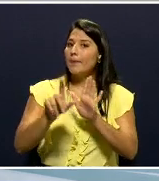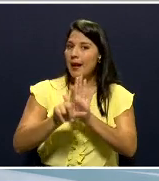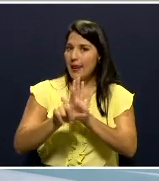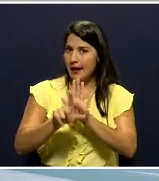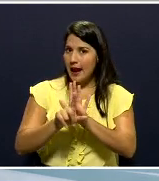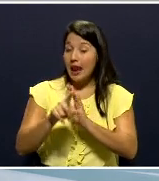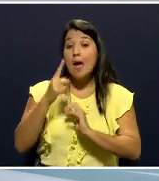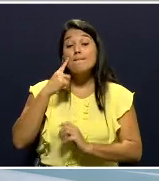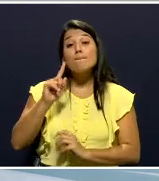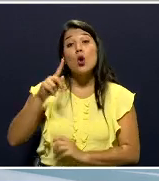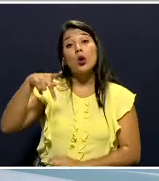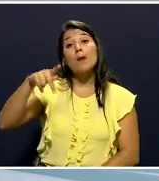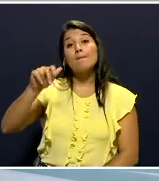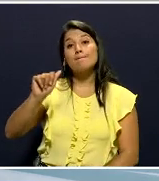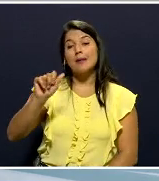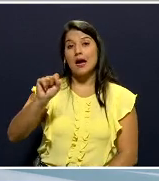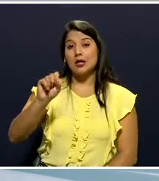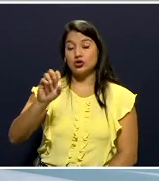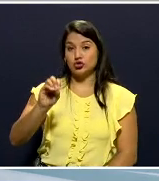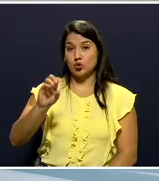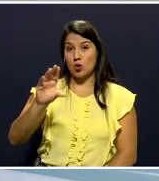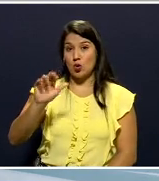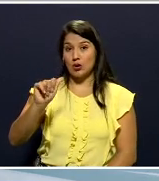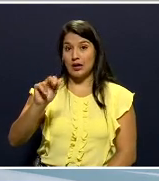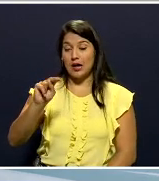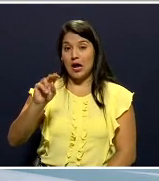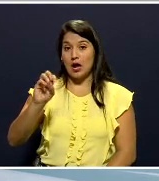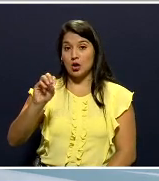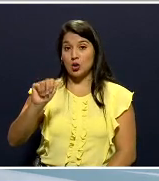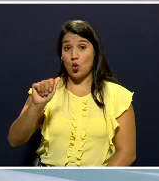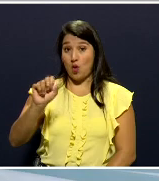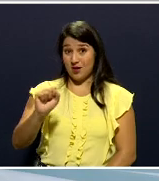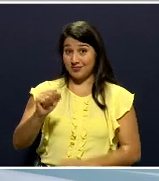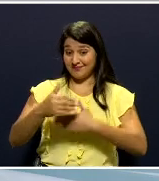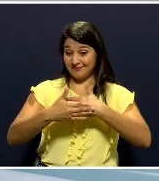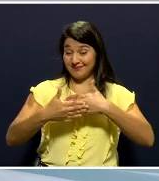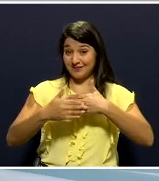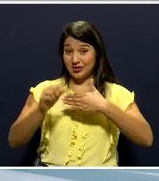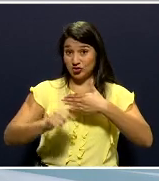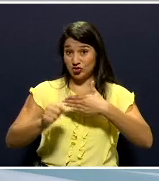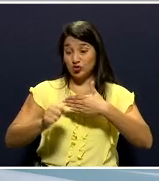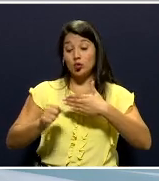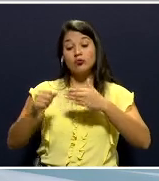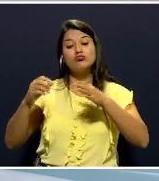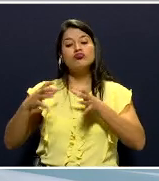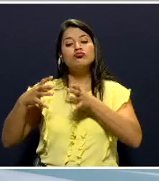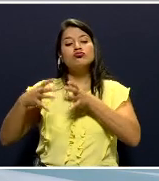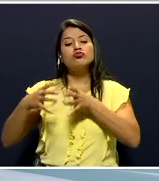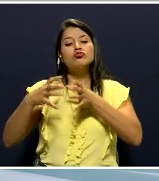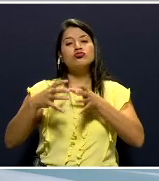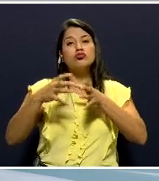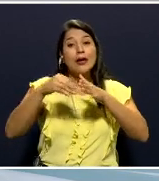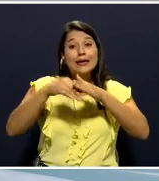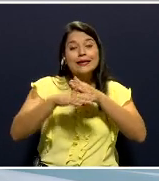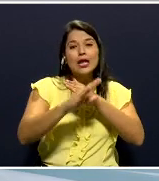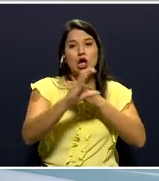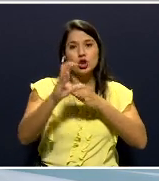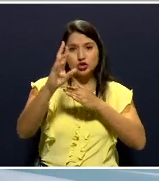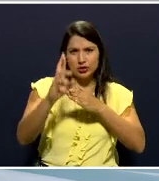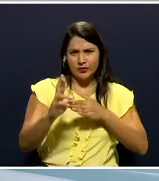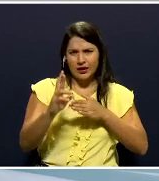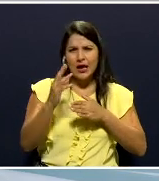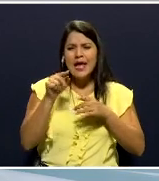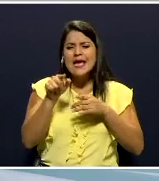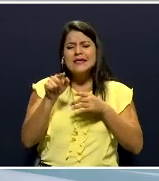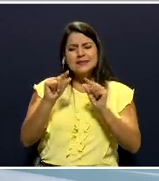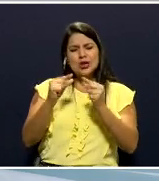paso Canoas. Este martes, esto es parte de los flujos migratorios controlados entre Panamá y